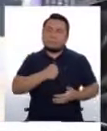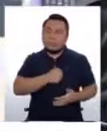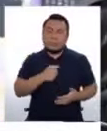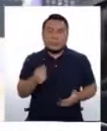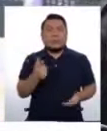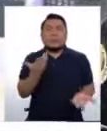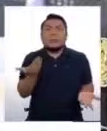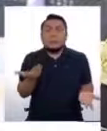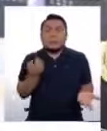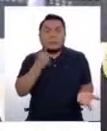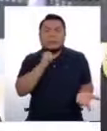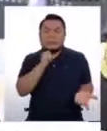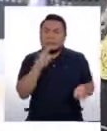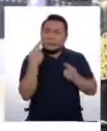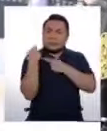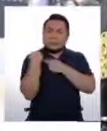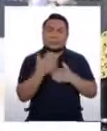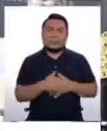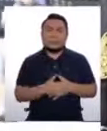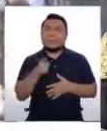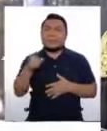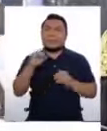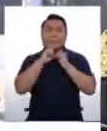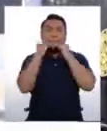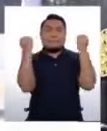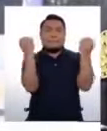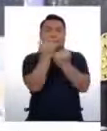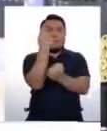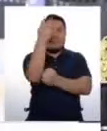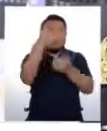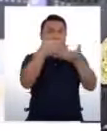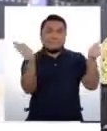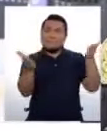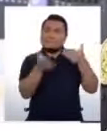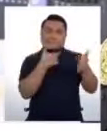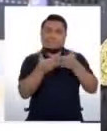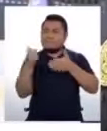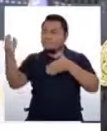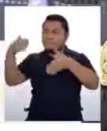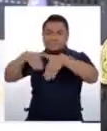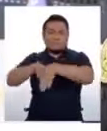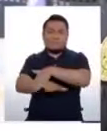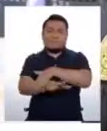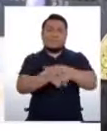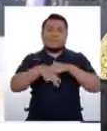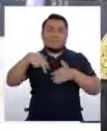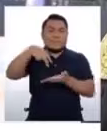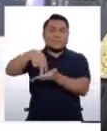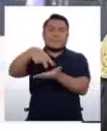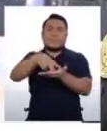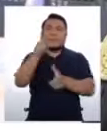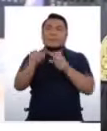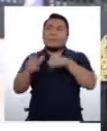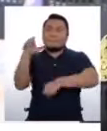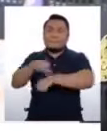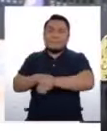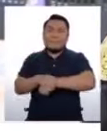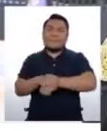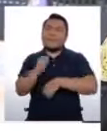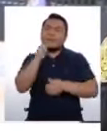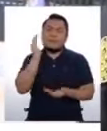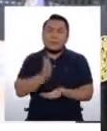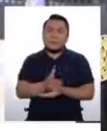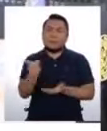cívico. Y si tenemos que abrir todo el Estadio Nacional, abriremos todo el Estadio Nacional, pero seguiremos reteniendo a personas que no cumplen